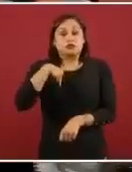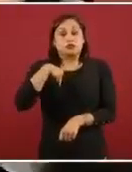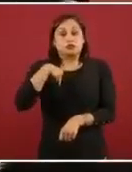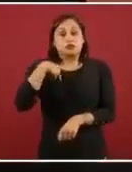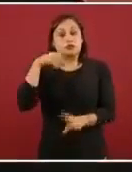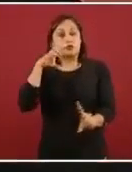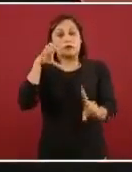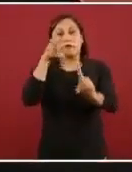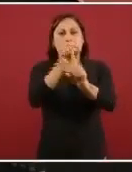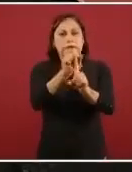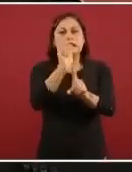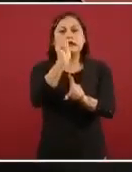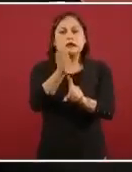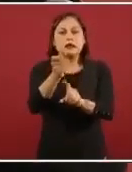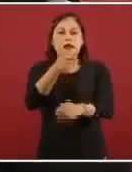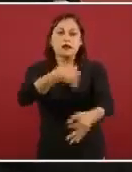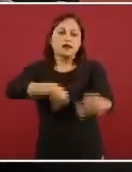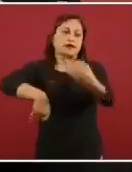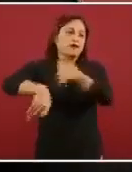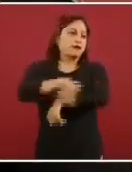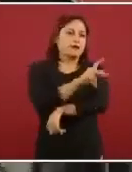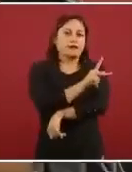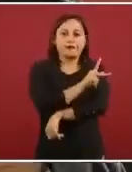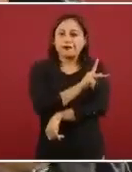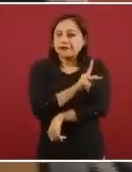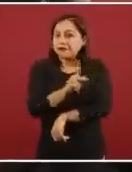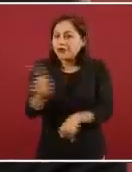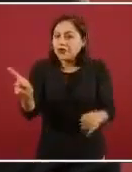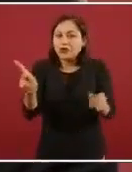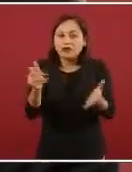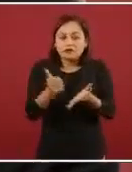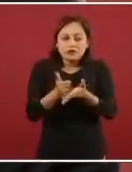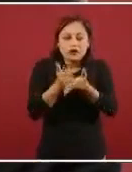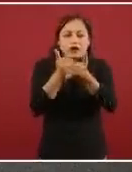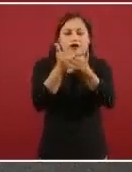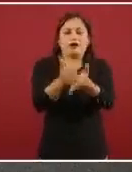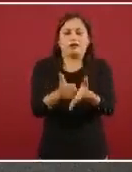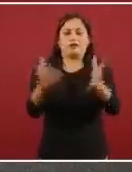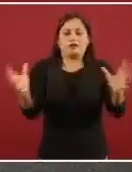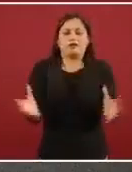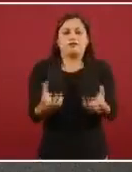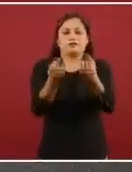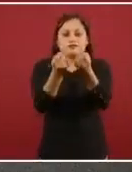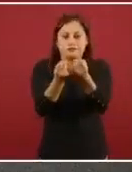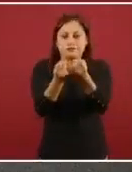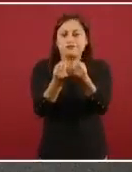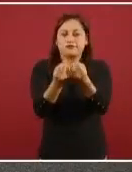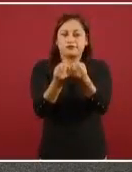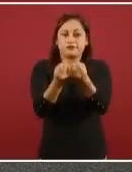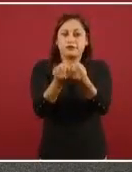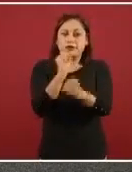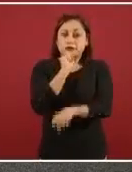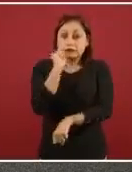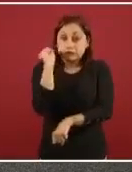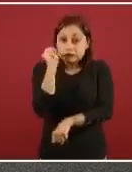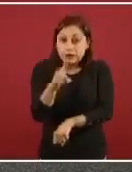Que todos ayudemos. Y ayer lo planteé, que ayude el pueblo